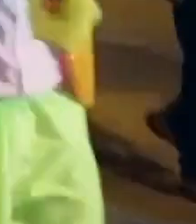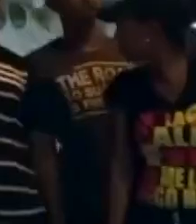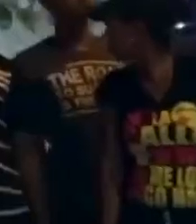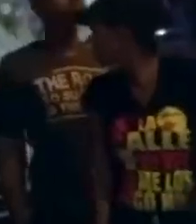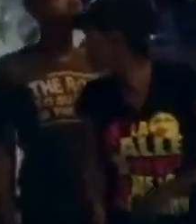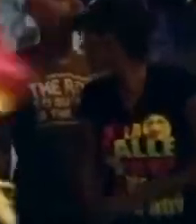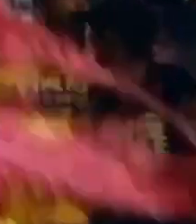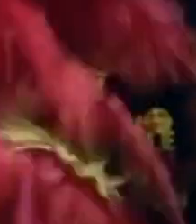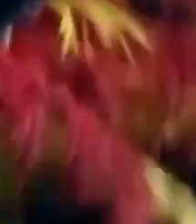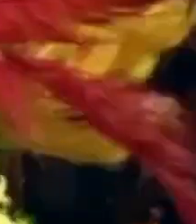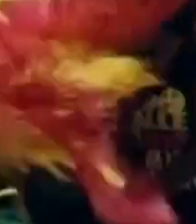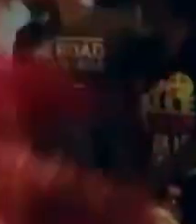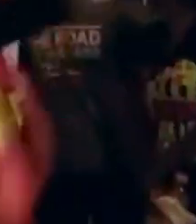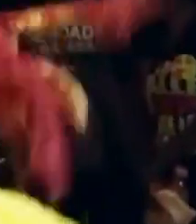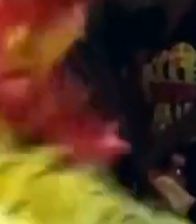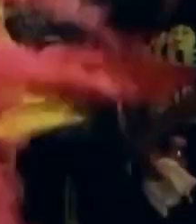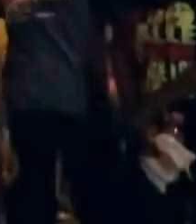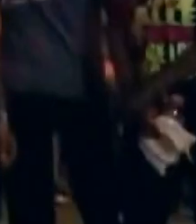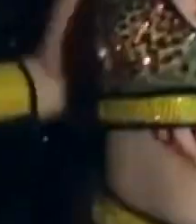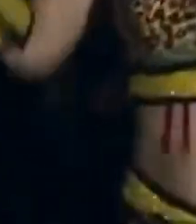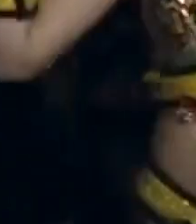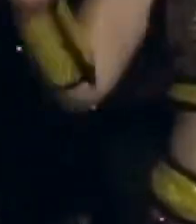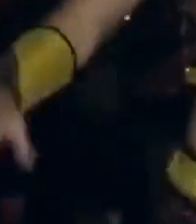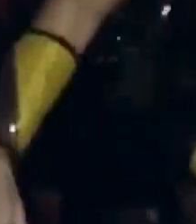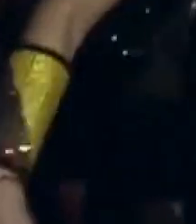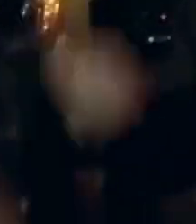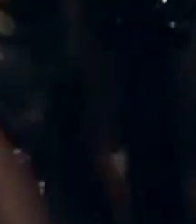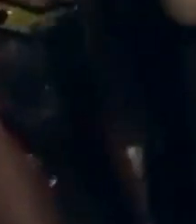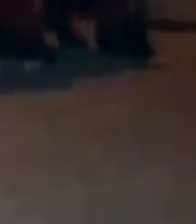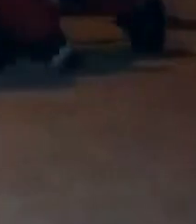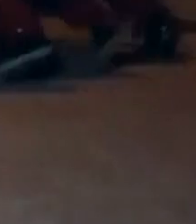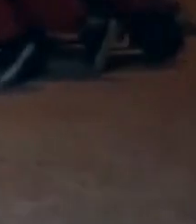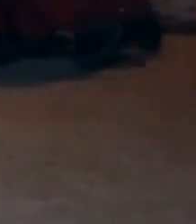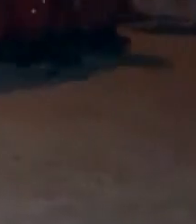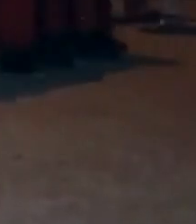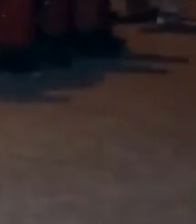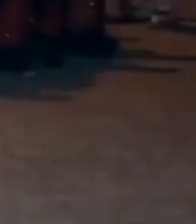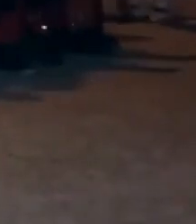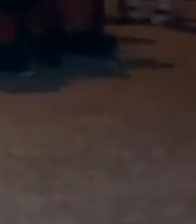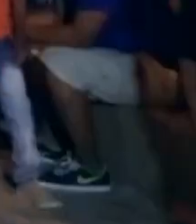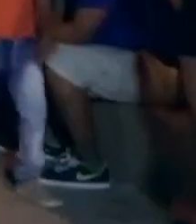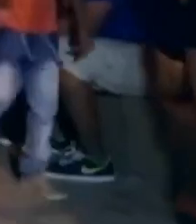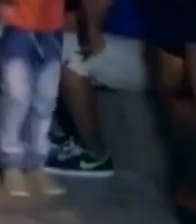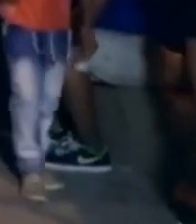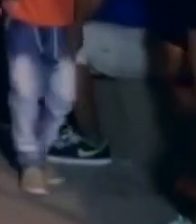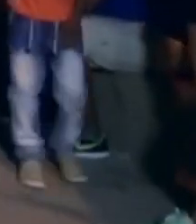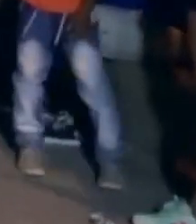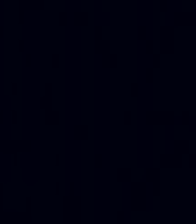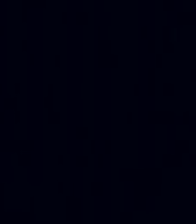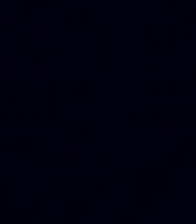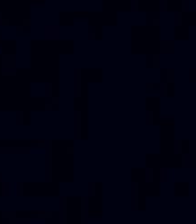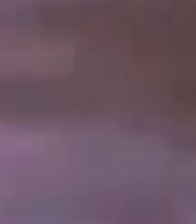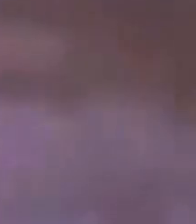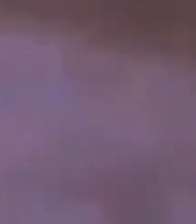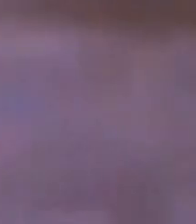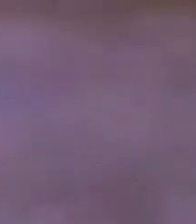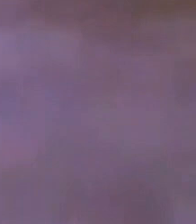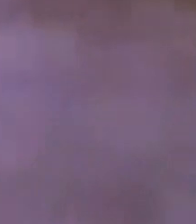Carnaval del Atlántico, que cumple 35 años y se rendirá homenaje a las danzas tradicionales del municipio, entre las que